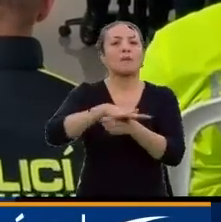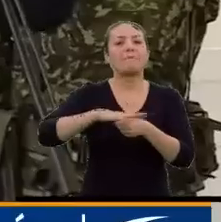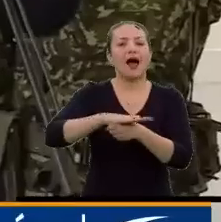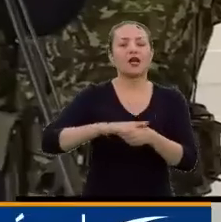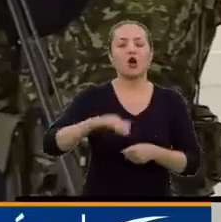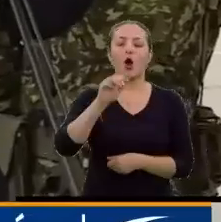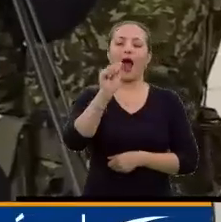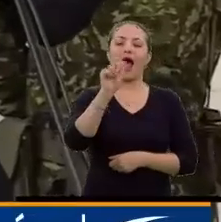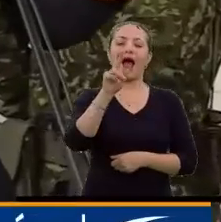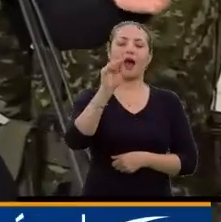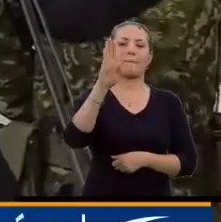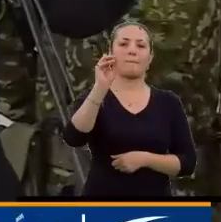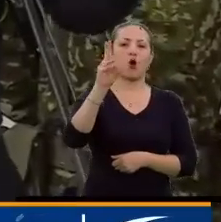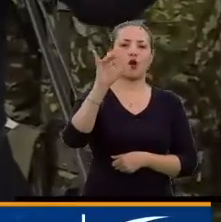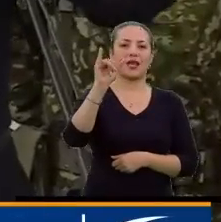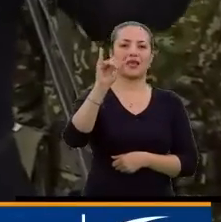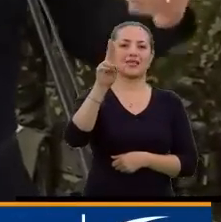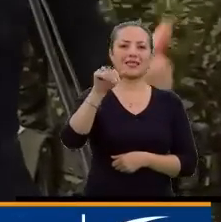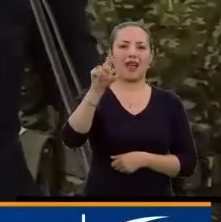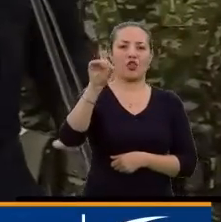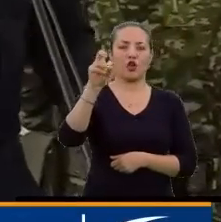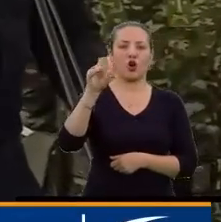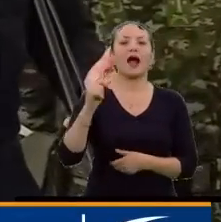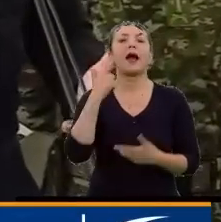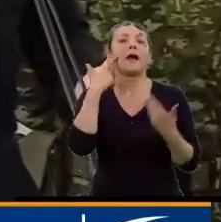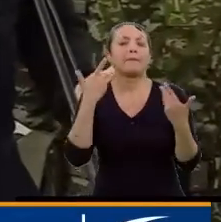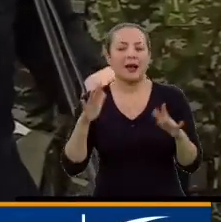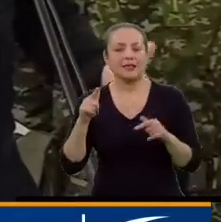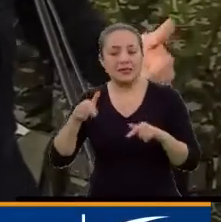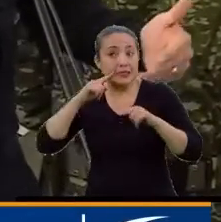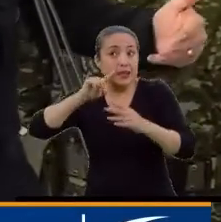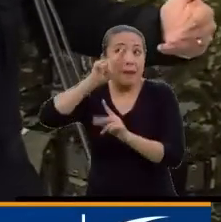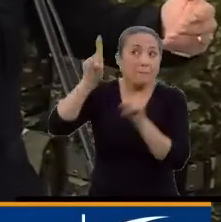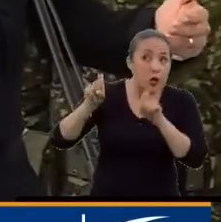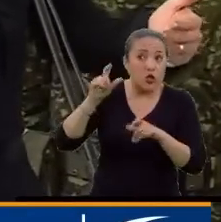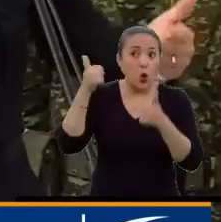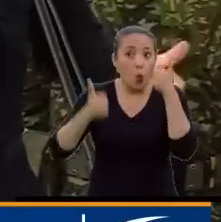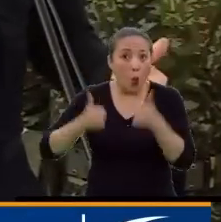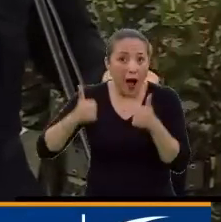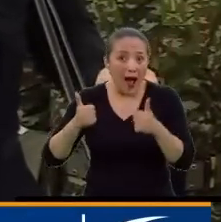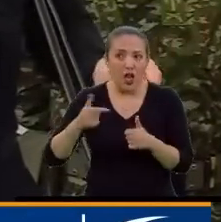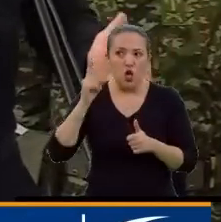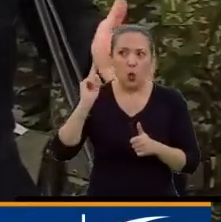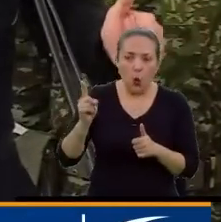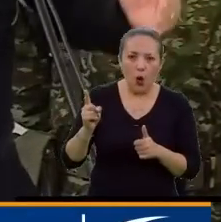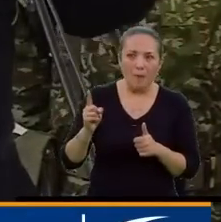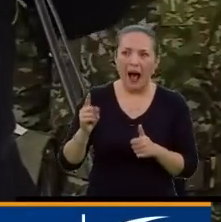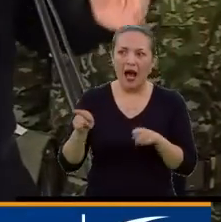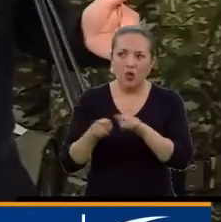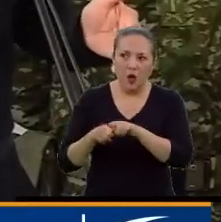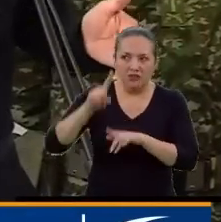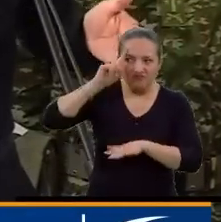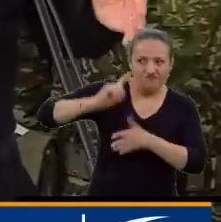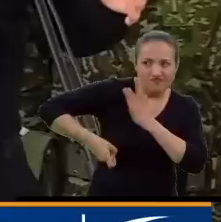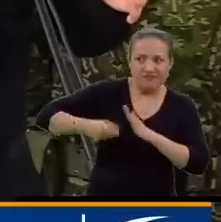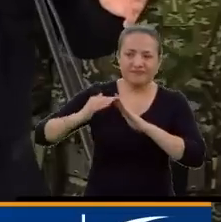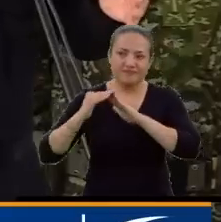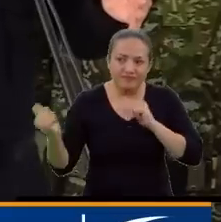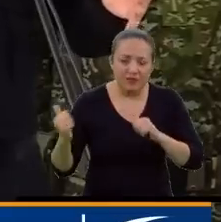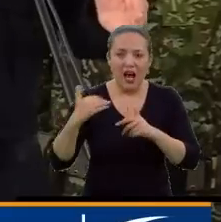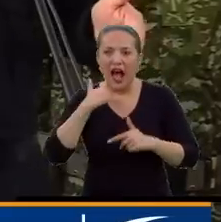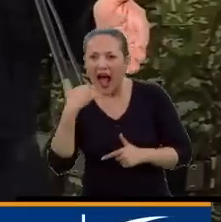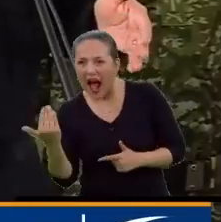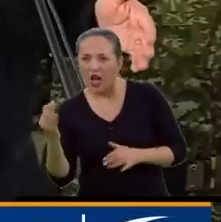Son hipótesis que están manejando si se trata de una retaliación, si se trata de un ajuste de cuentas, pero aquí lo más importante es